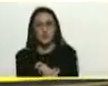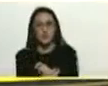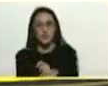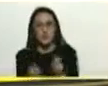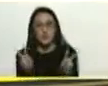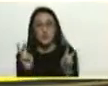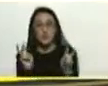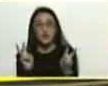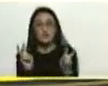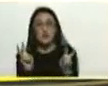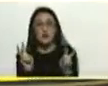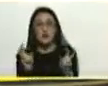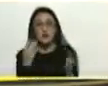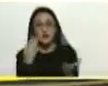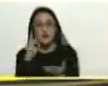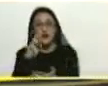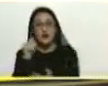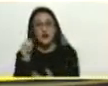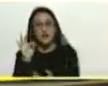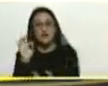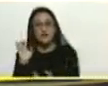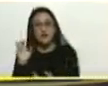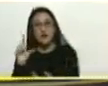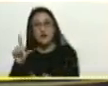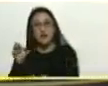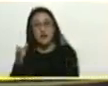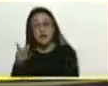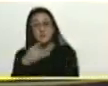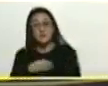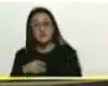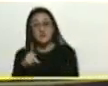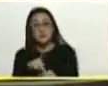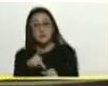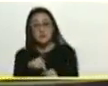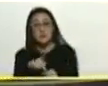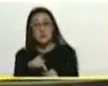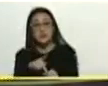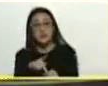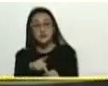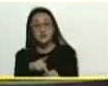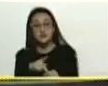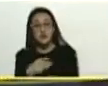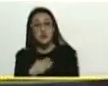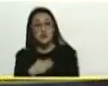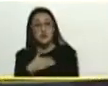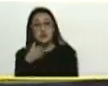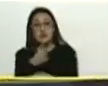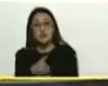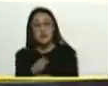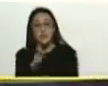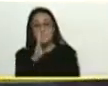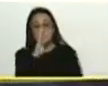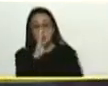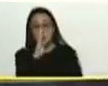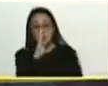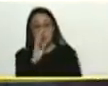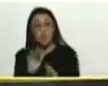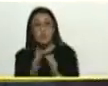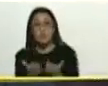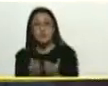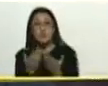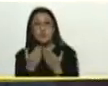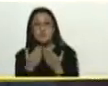nueva Rafael teyechea tellechea como presidente pedevesa no puede ir a ningún bon banco del mundo